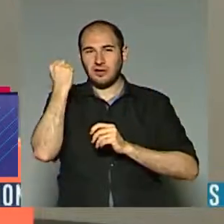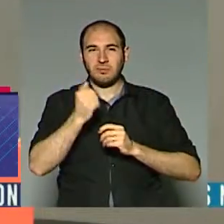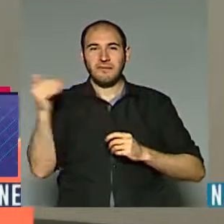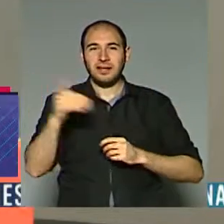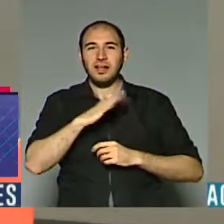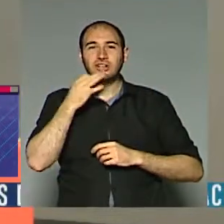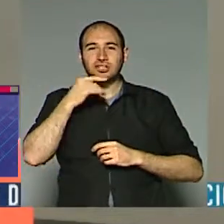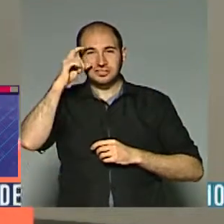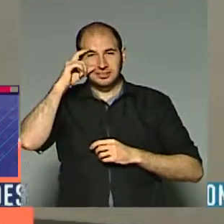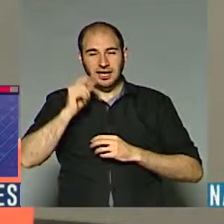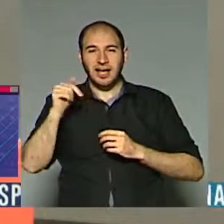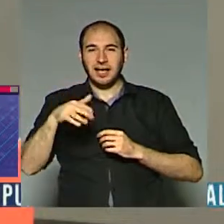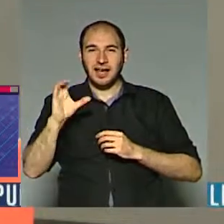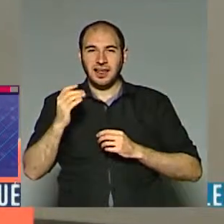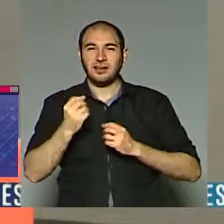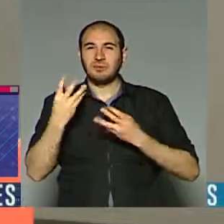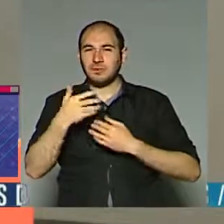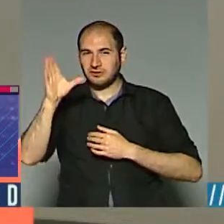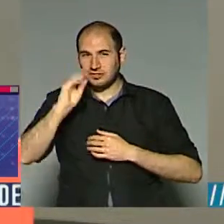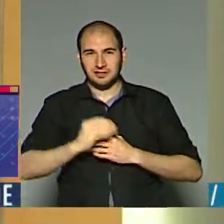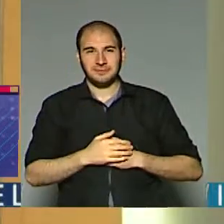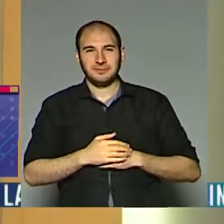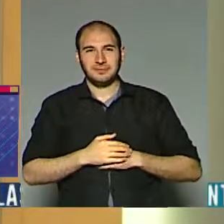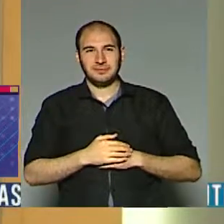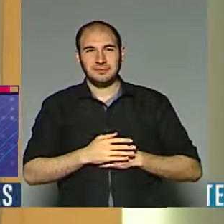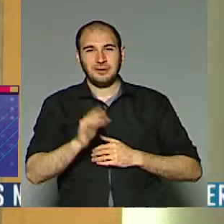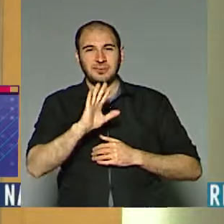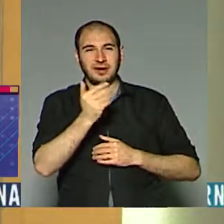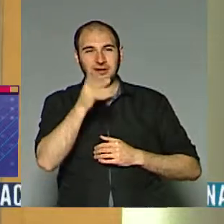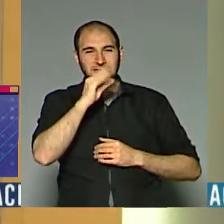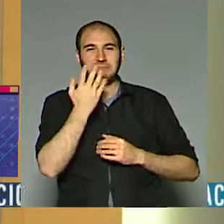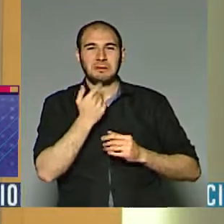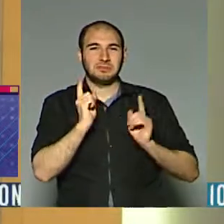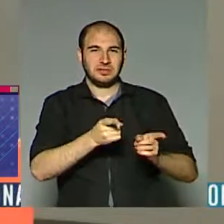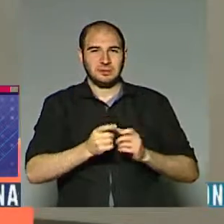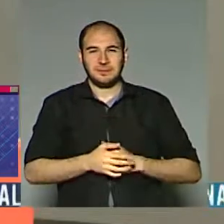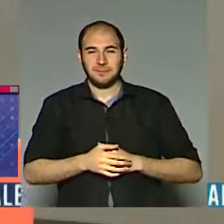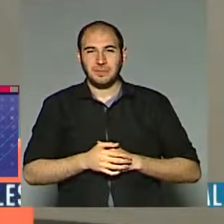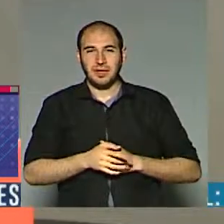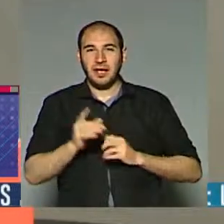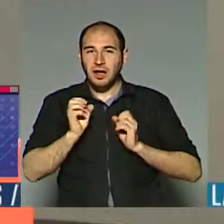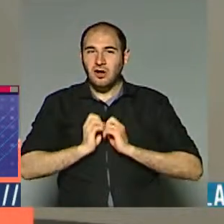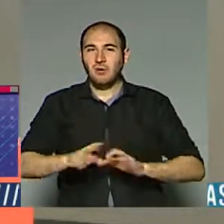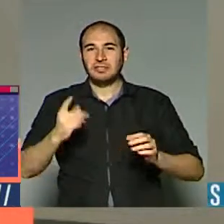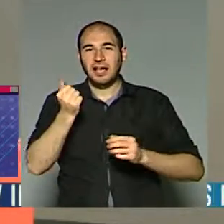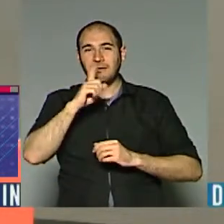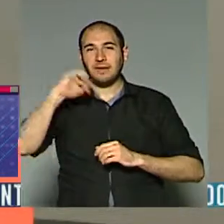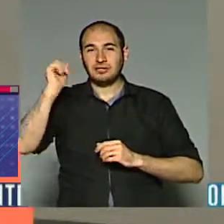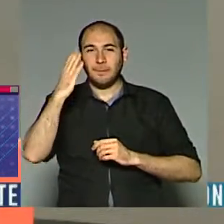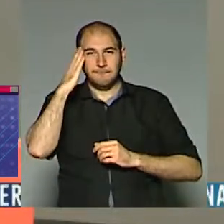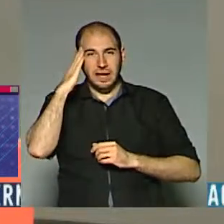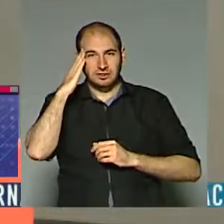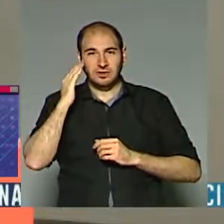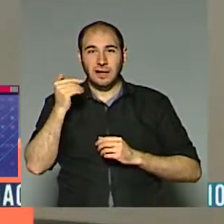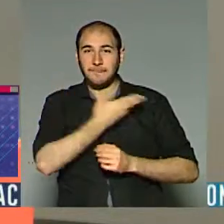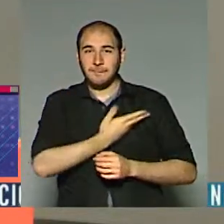tenemos a José Vargas con nosotros aquí en el estudio. José, buenas noches, ¿cómo estás? Buenas noches, un gusto como siempre. Bueno, vamos a arrancar con la inflación de marzo.